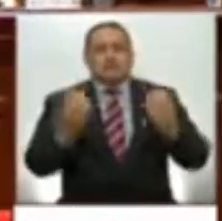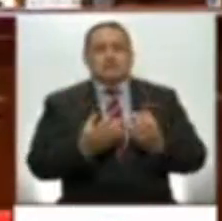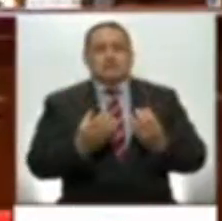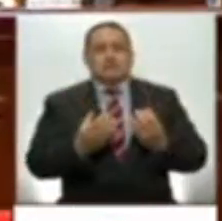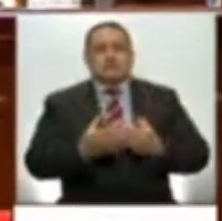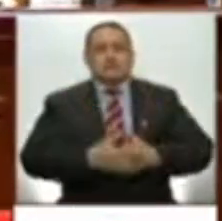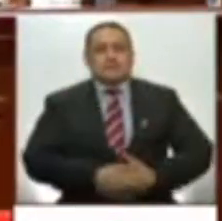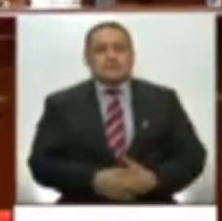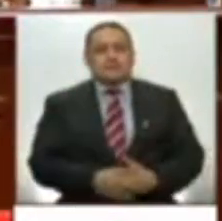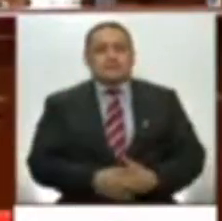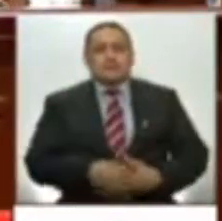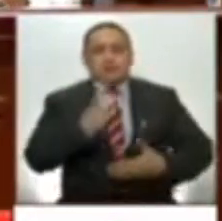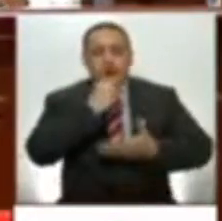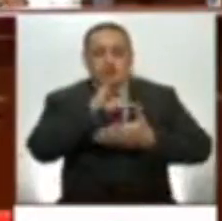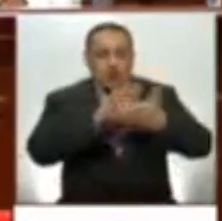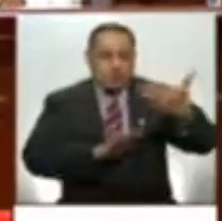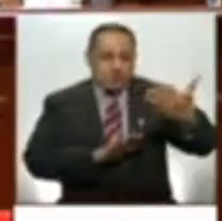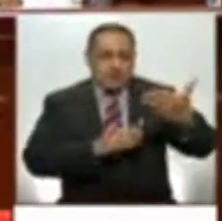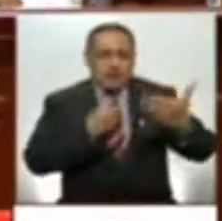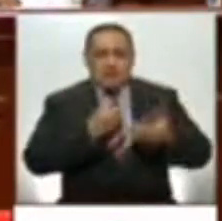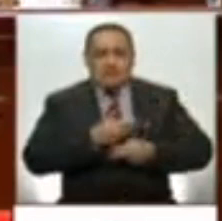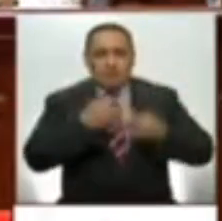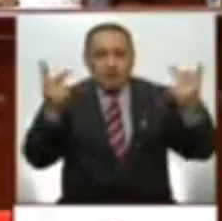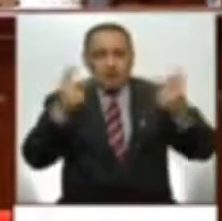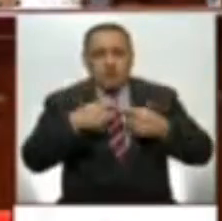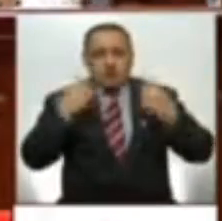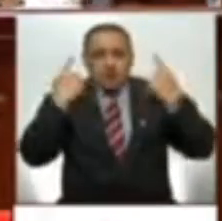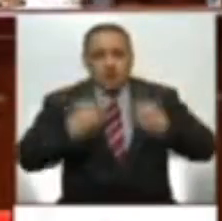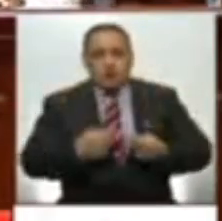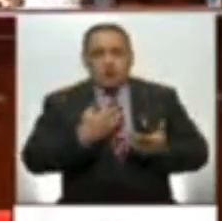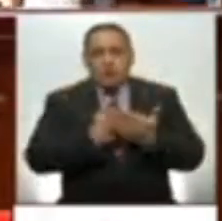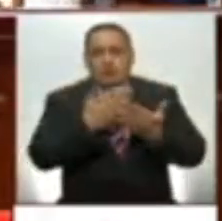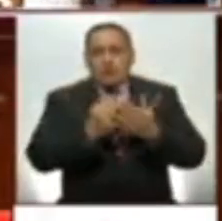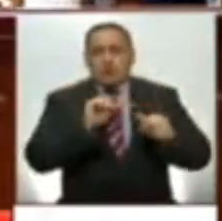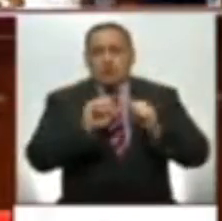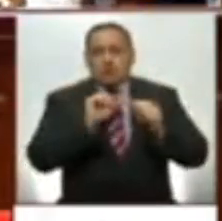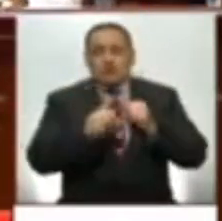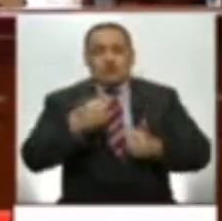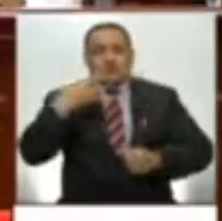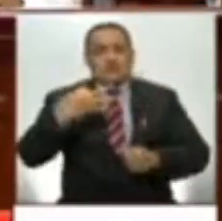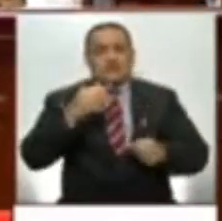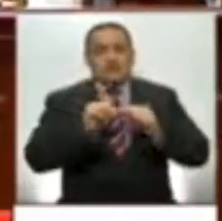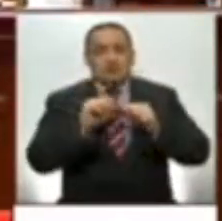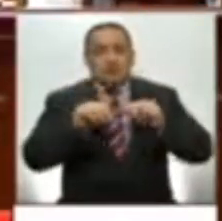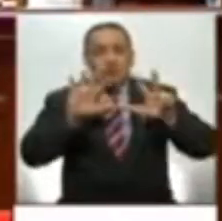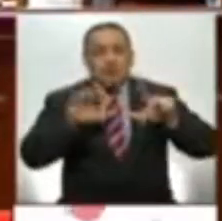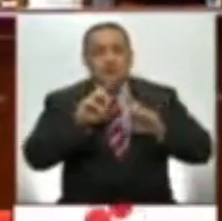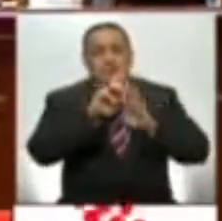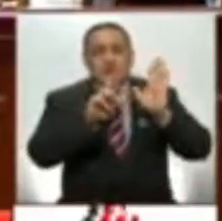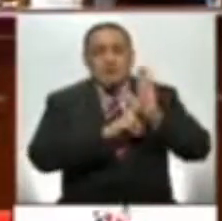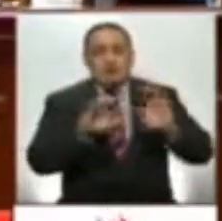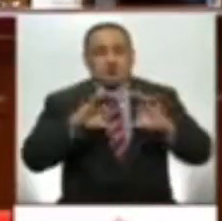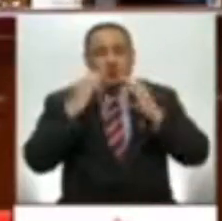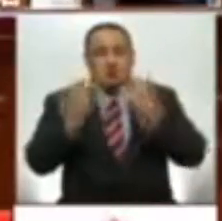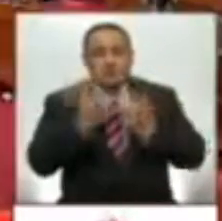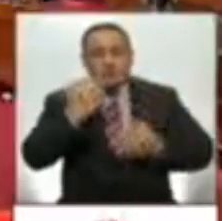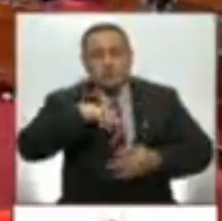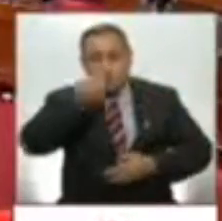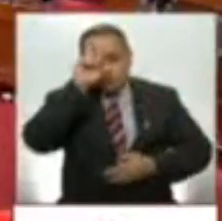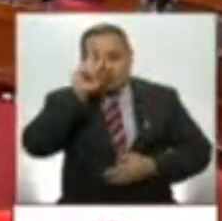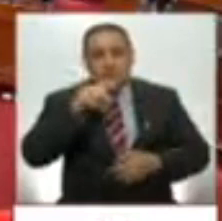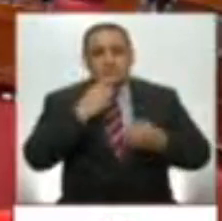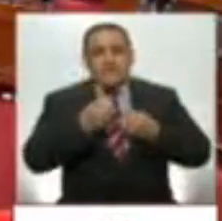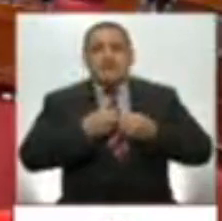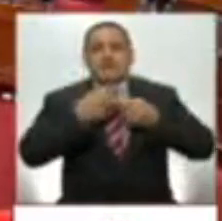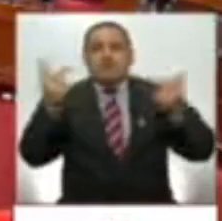congresistas. Comunicado. De conformidad con lo establecido en el tercer párrafo del artículo 8 del reglamento del Congreso de la República,